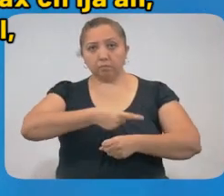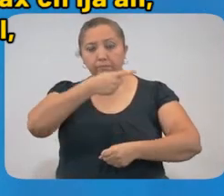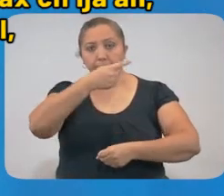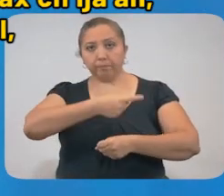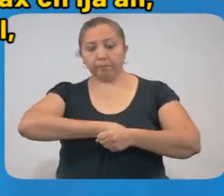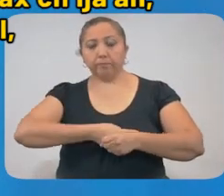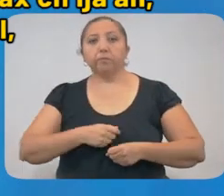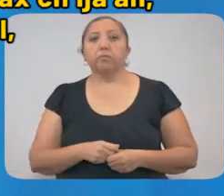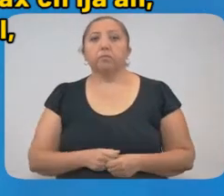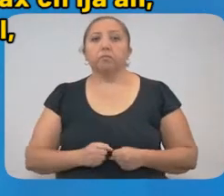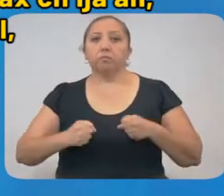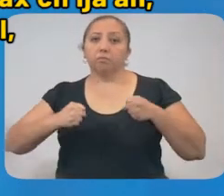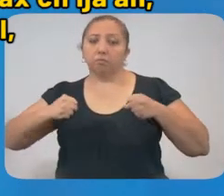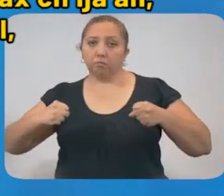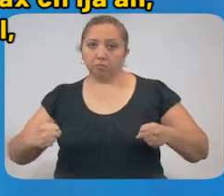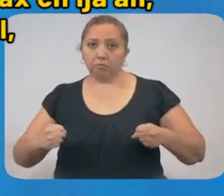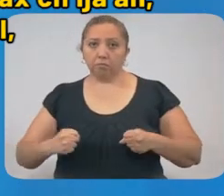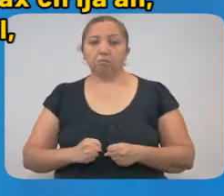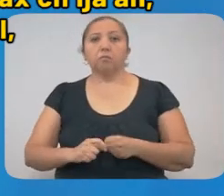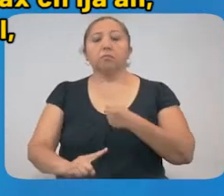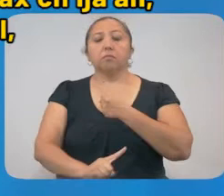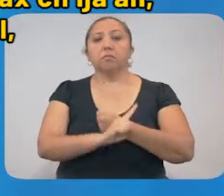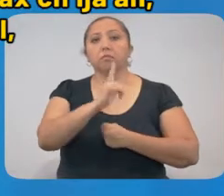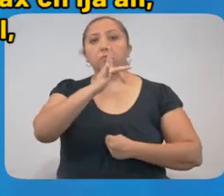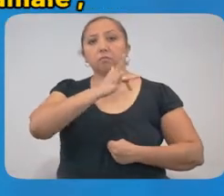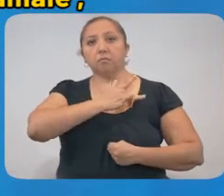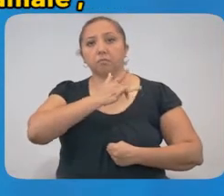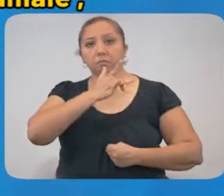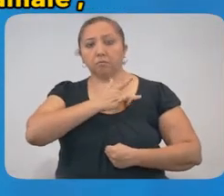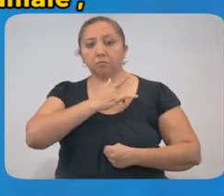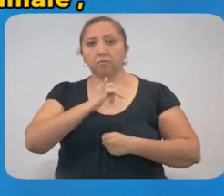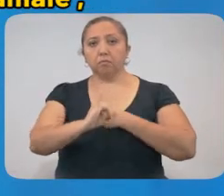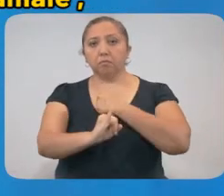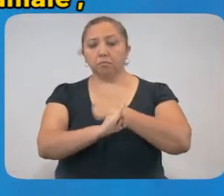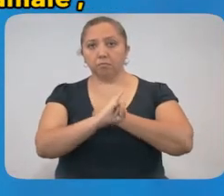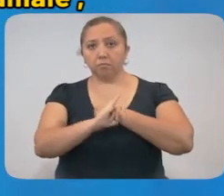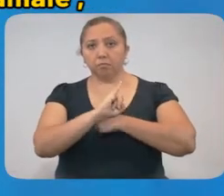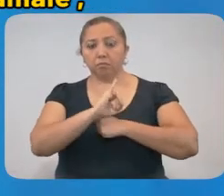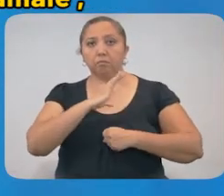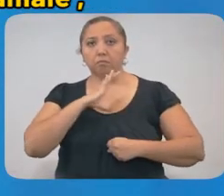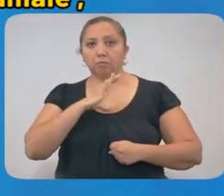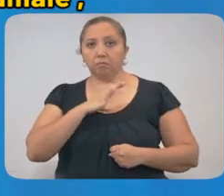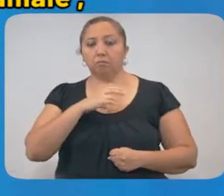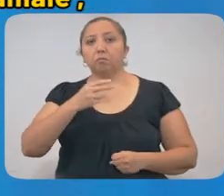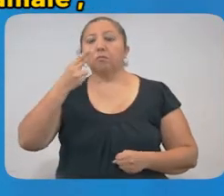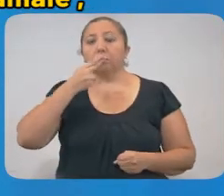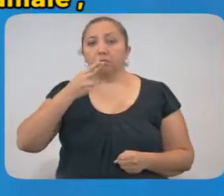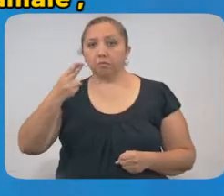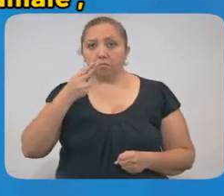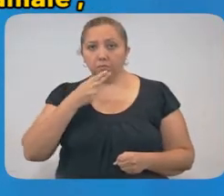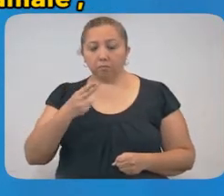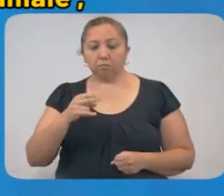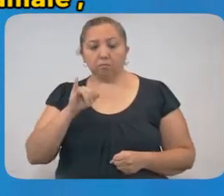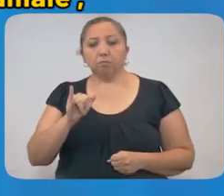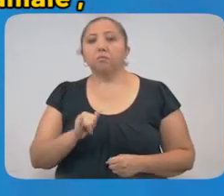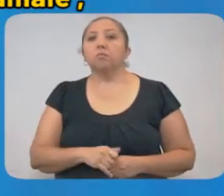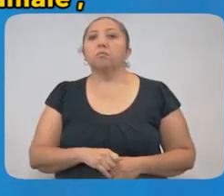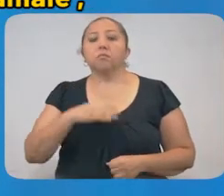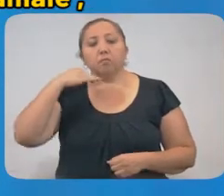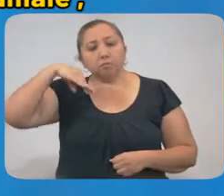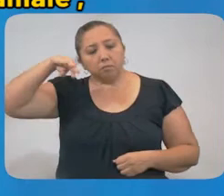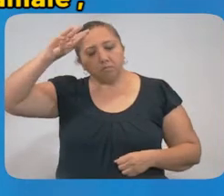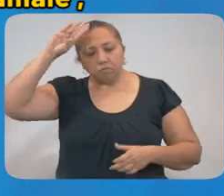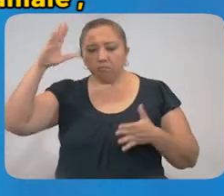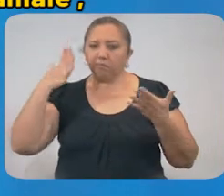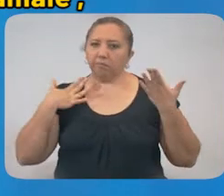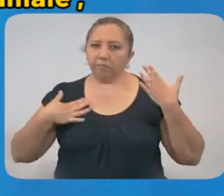hipertensión, sobrepeso, problemas cardíacos, VIH, cáncer o tabaquismo. Si presentan fiebre,